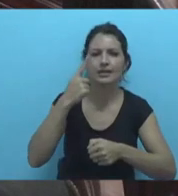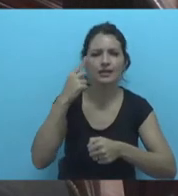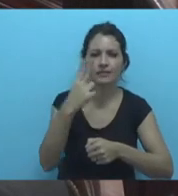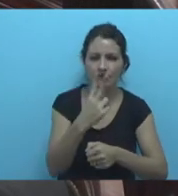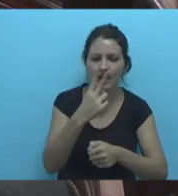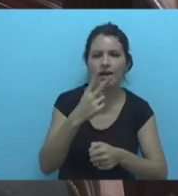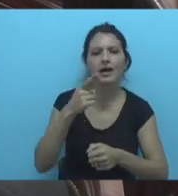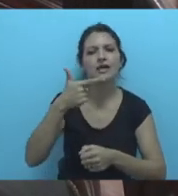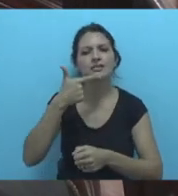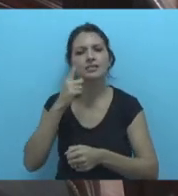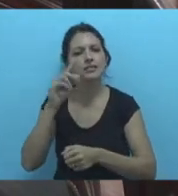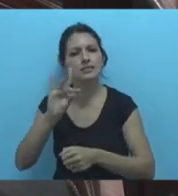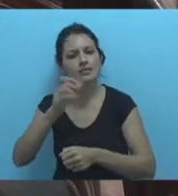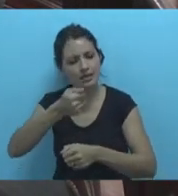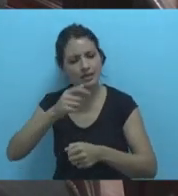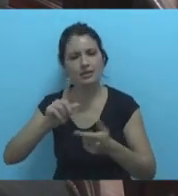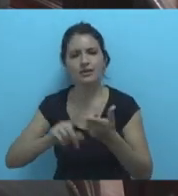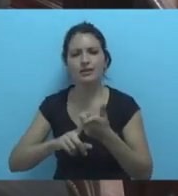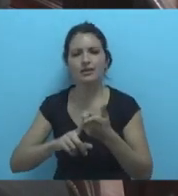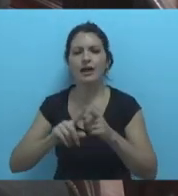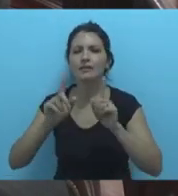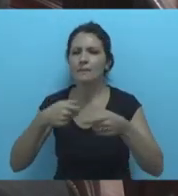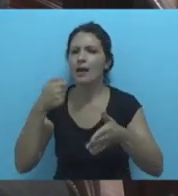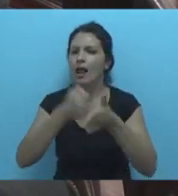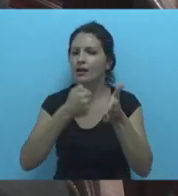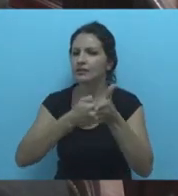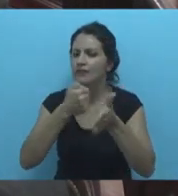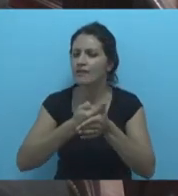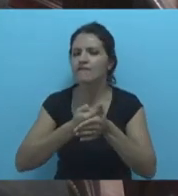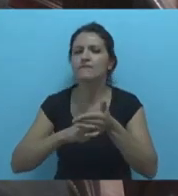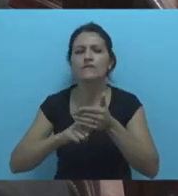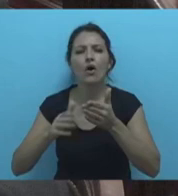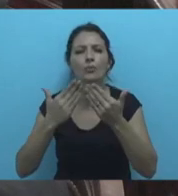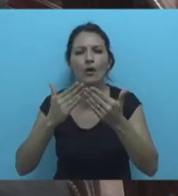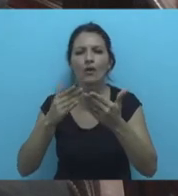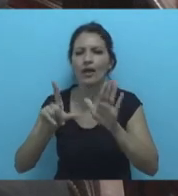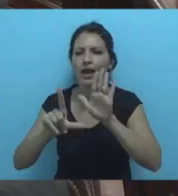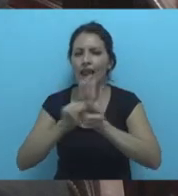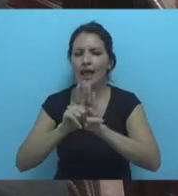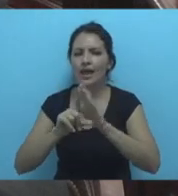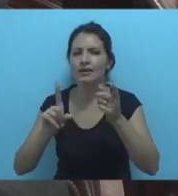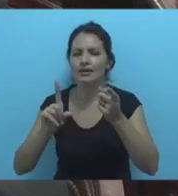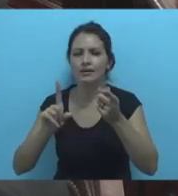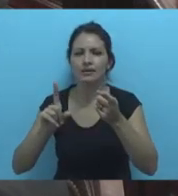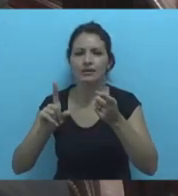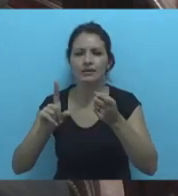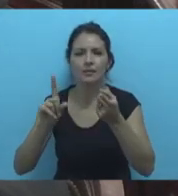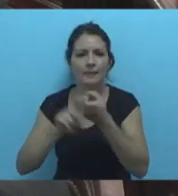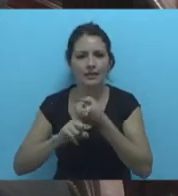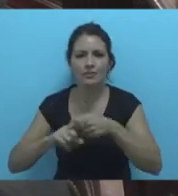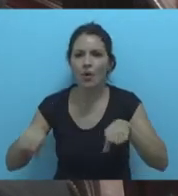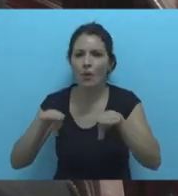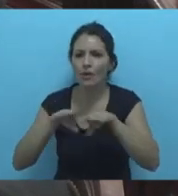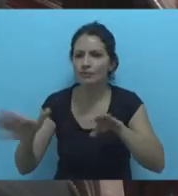por supuesto, activó en la lucha por la ley de matrimonio igualitario y la ley de identidad de género. Y